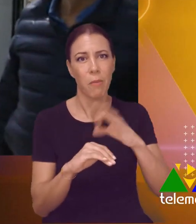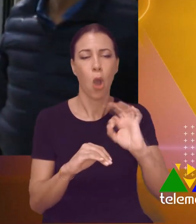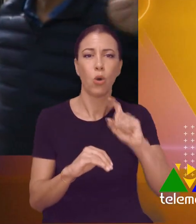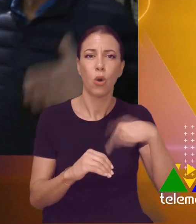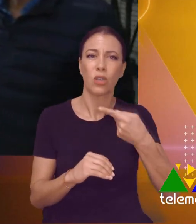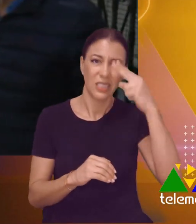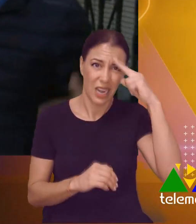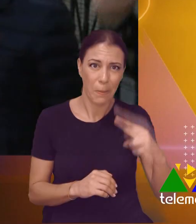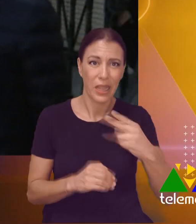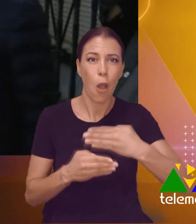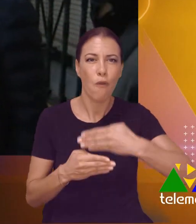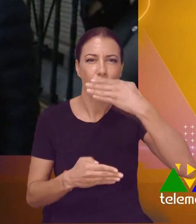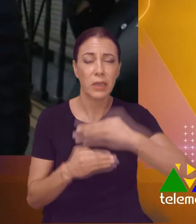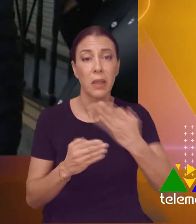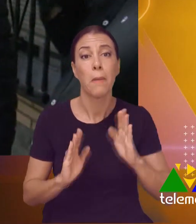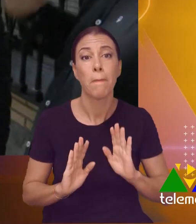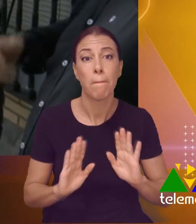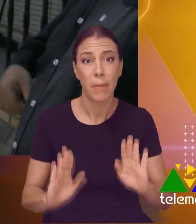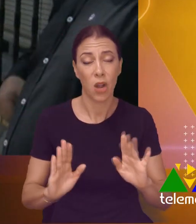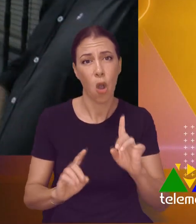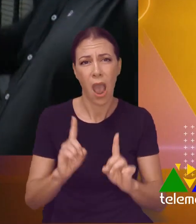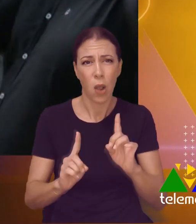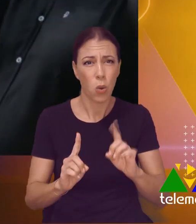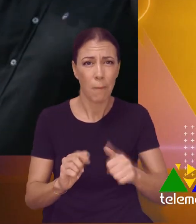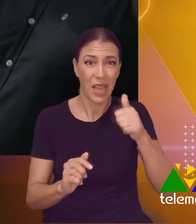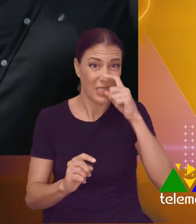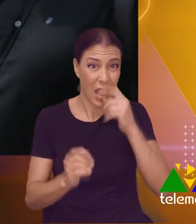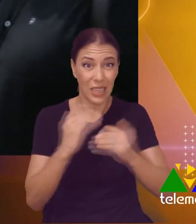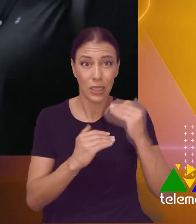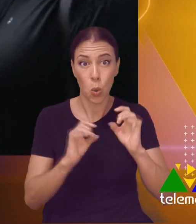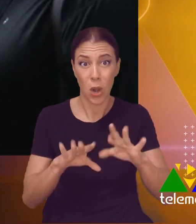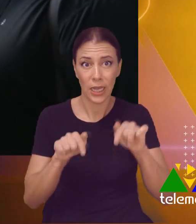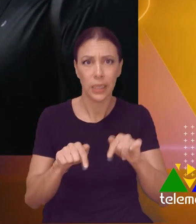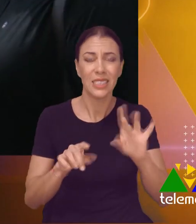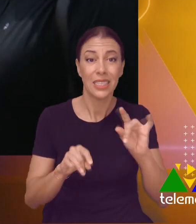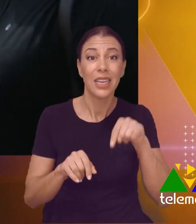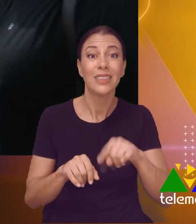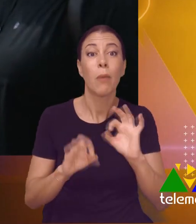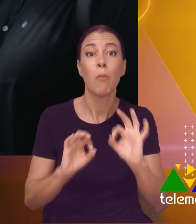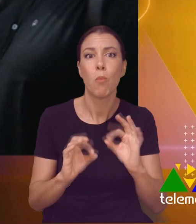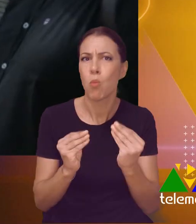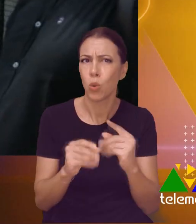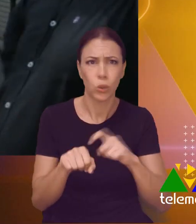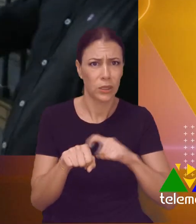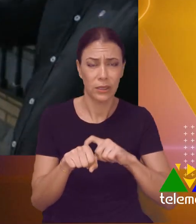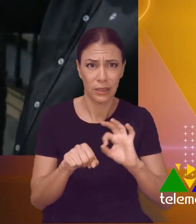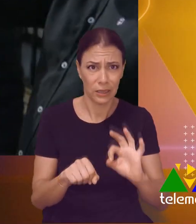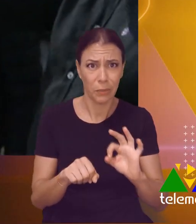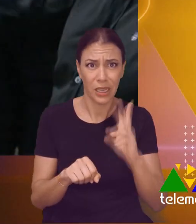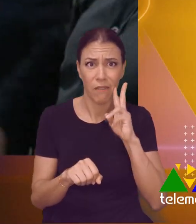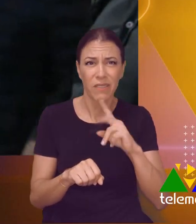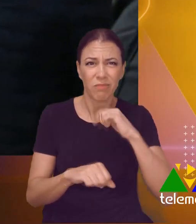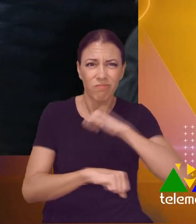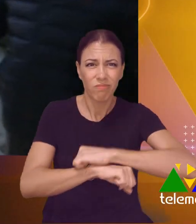se han respetado fachadas, pero algunas, por ejemplo, más antiguas como esta, ¿no? Esta es muy típica, ¿no? Esta,